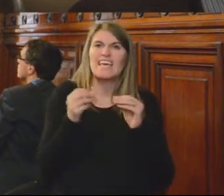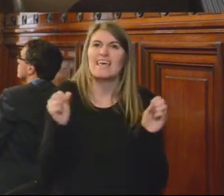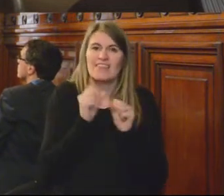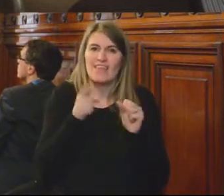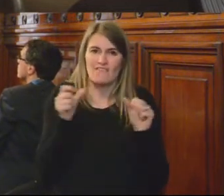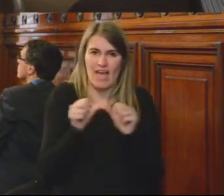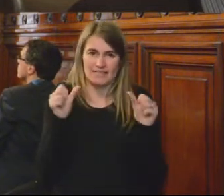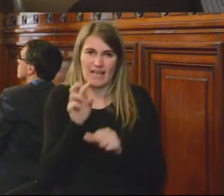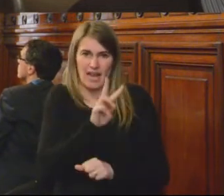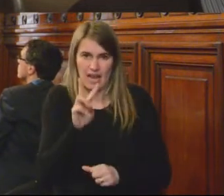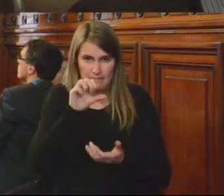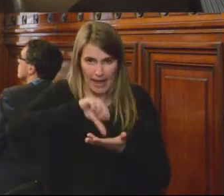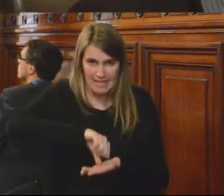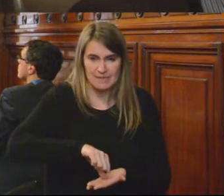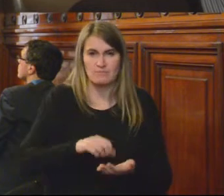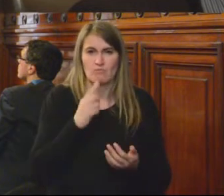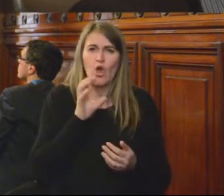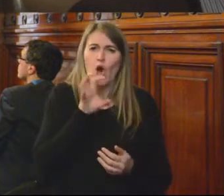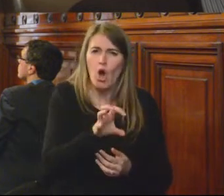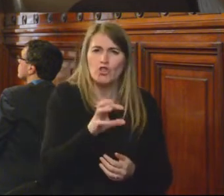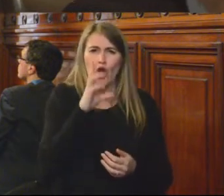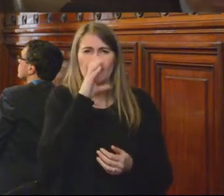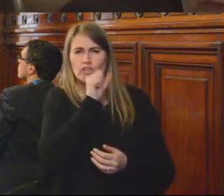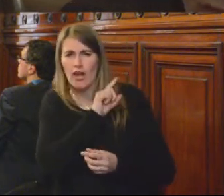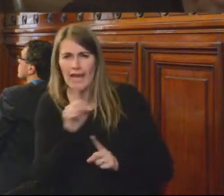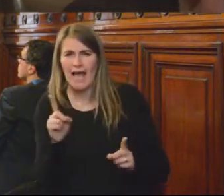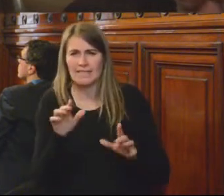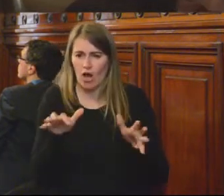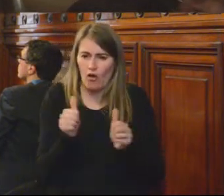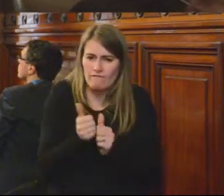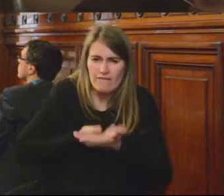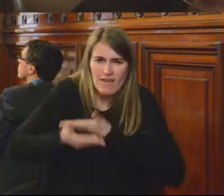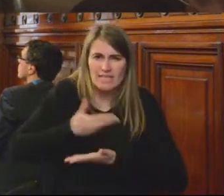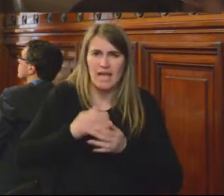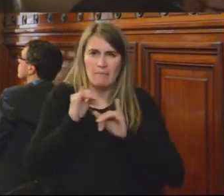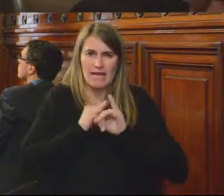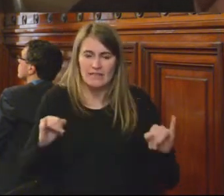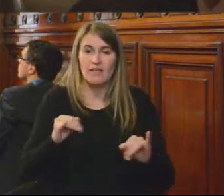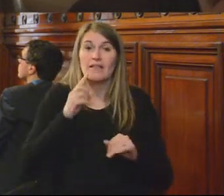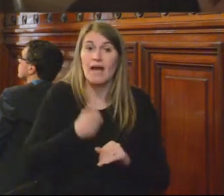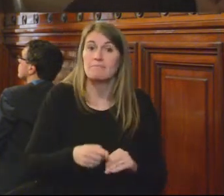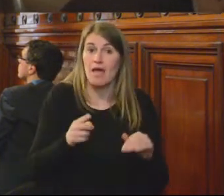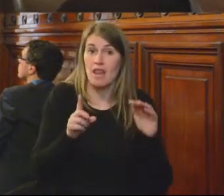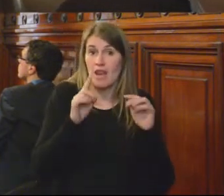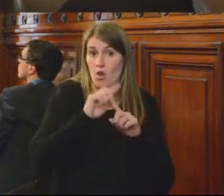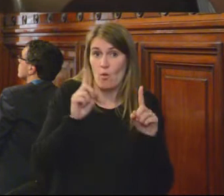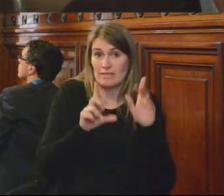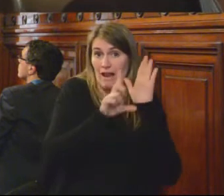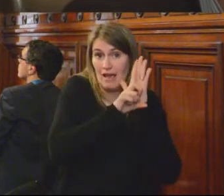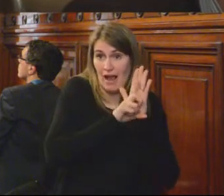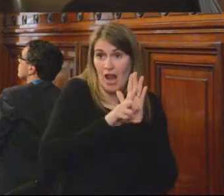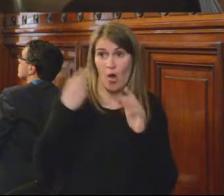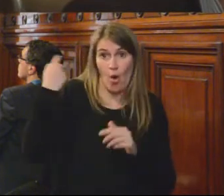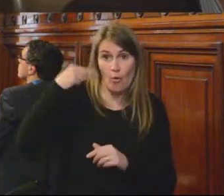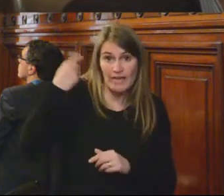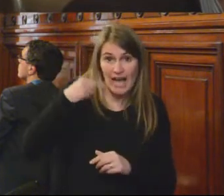ley constitucional contra el odio, la intolerancia y la convivencia pacífica, así como la ilegal obligación de que los gobernadores electos se